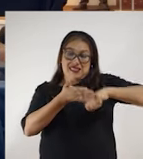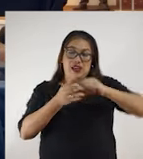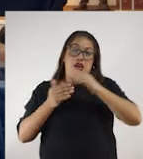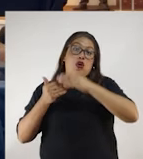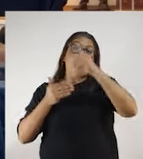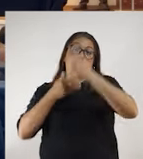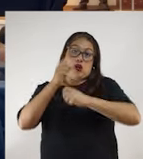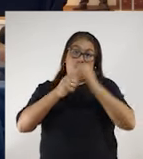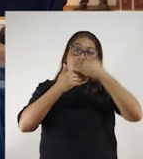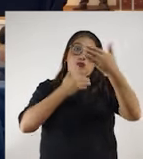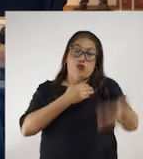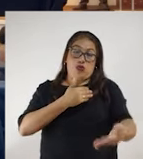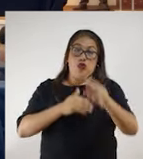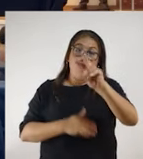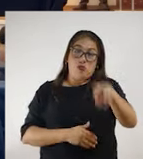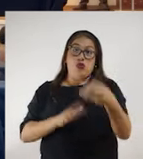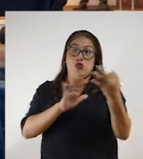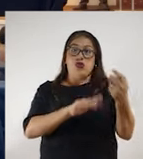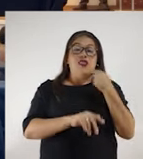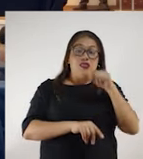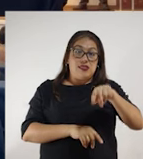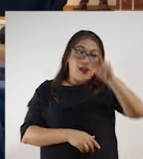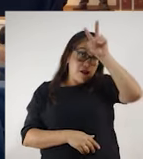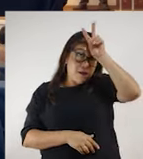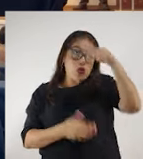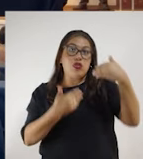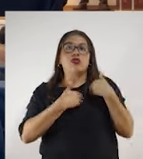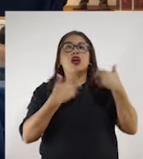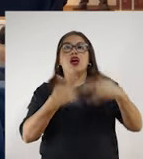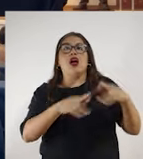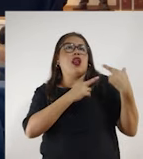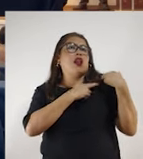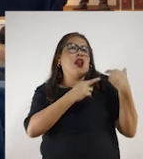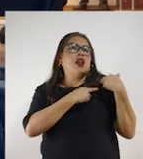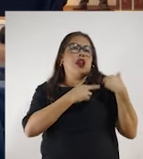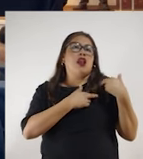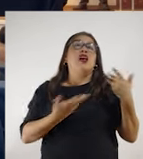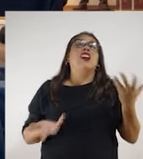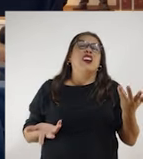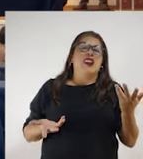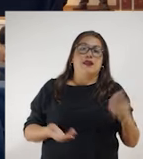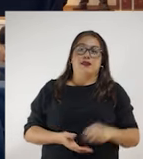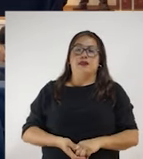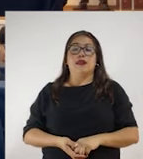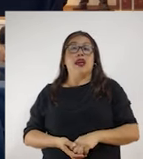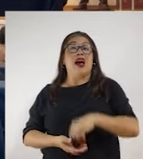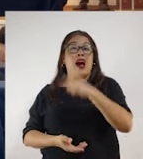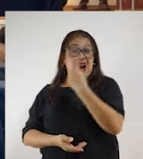ratificado, el Perú, desde ahí, tiene la obligación de que cada uno